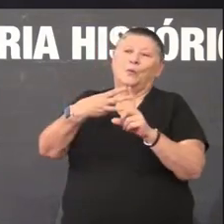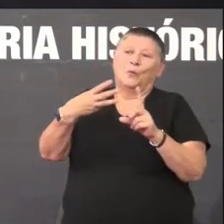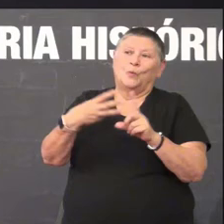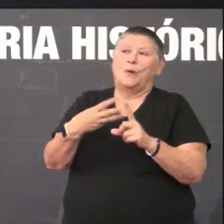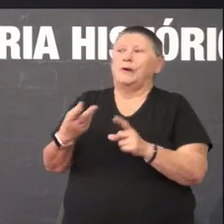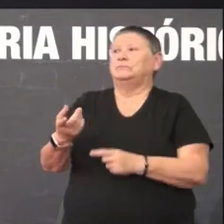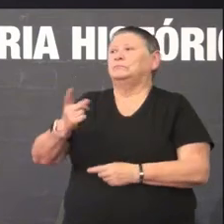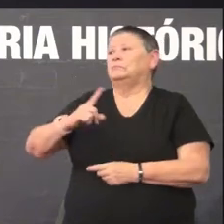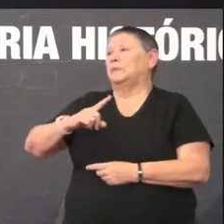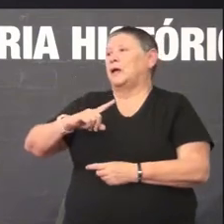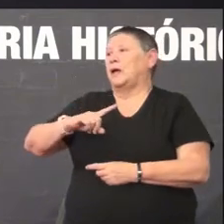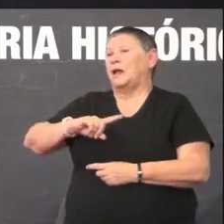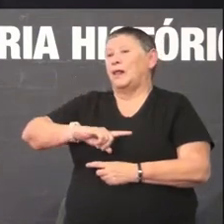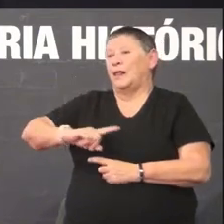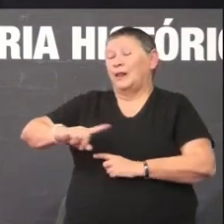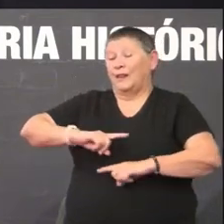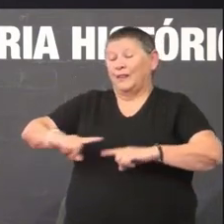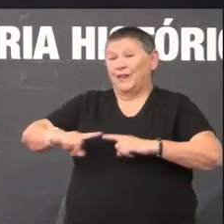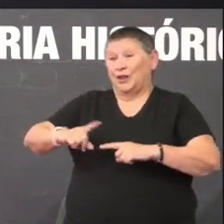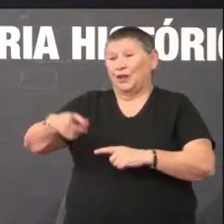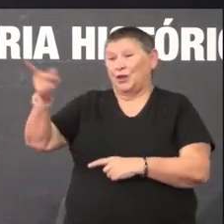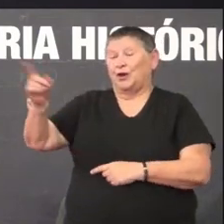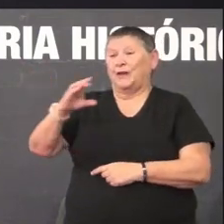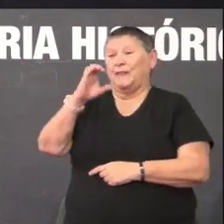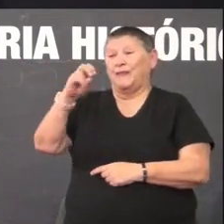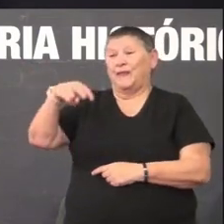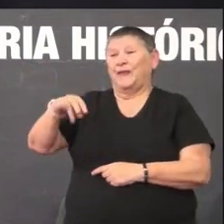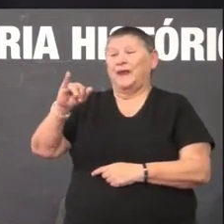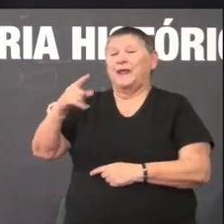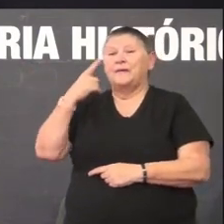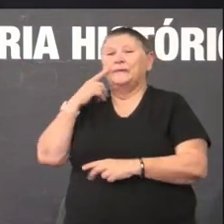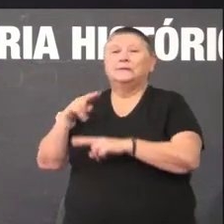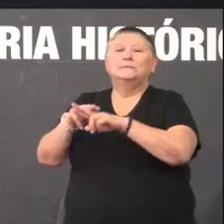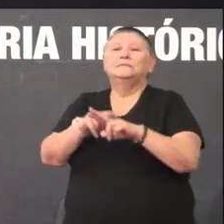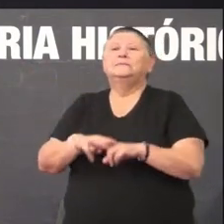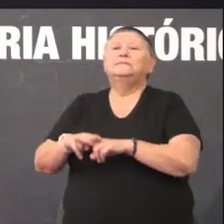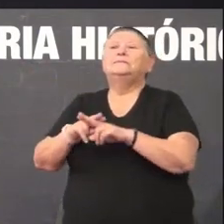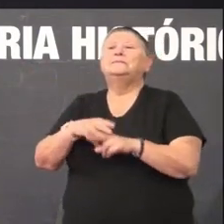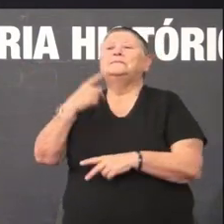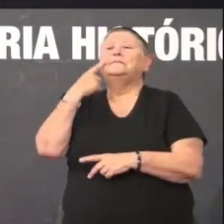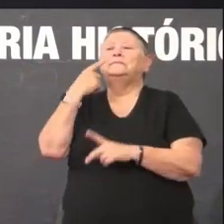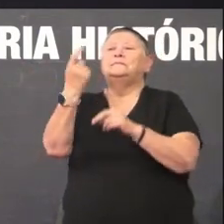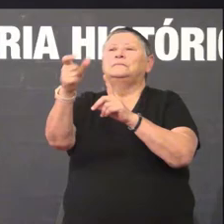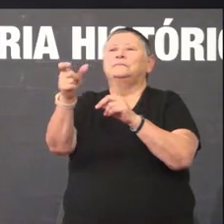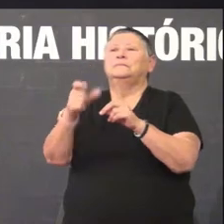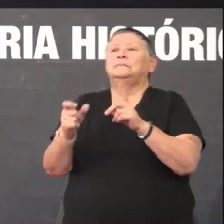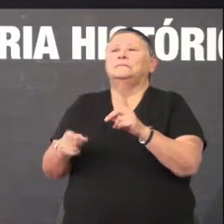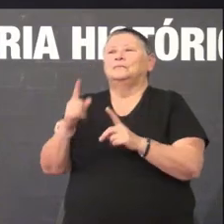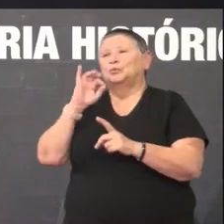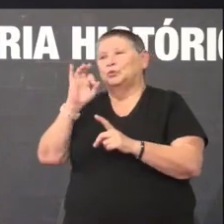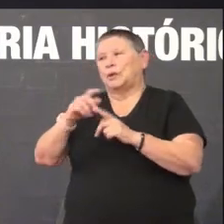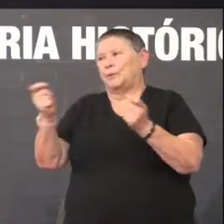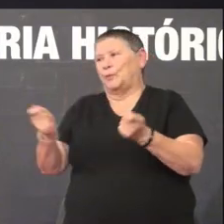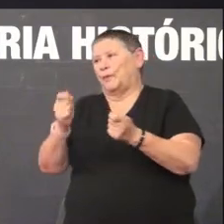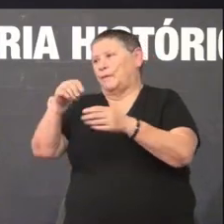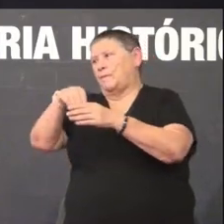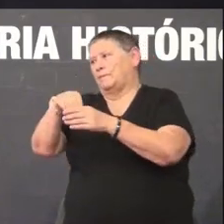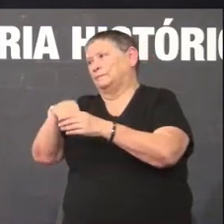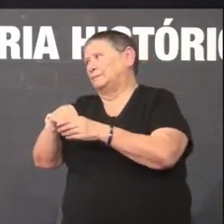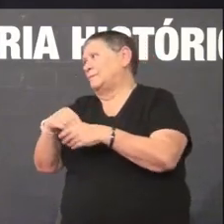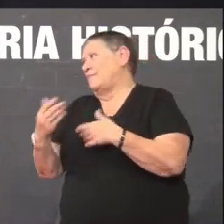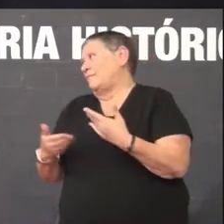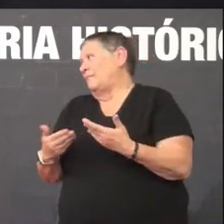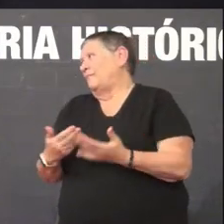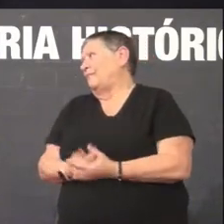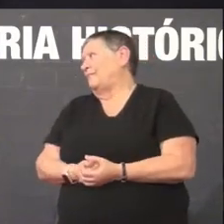director del CNI iba por las grandes empresas españolas pidiendo que metieran publicidad en esa página. En una